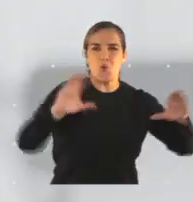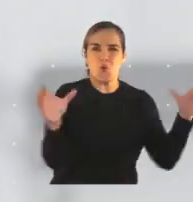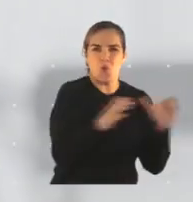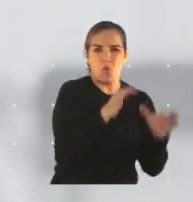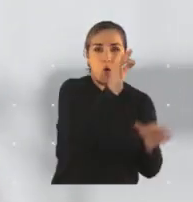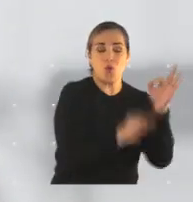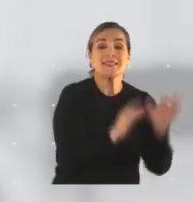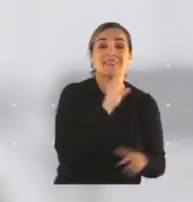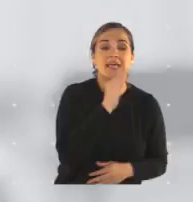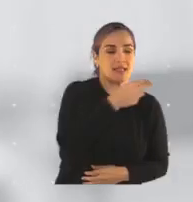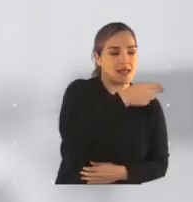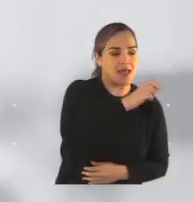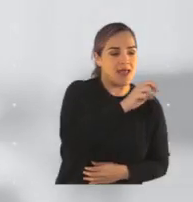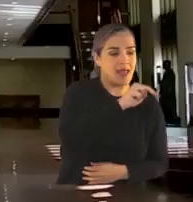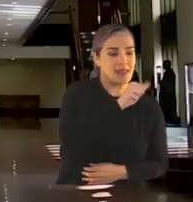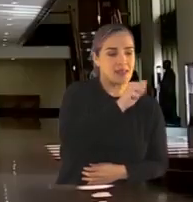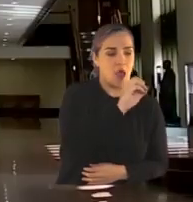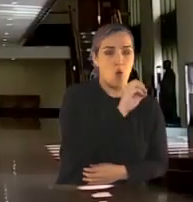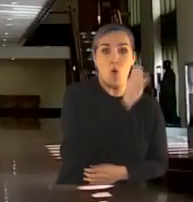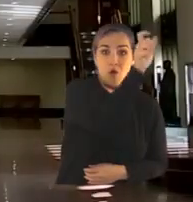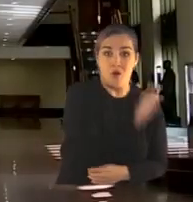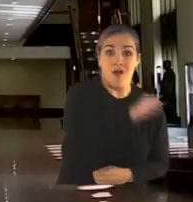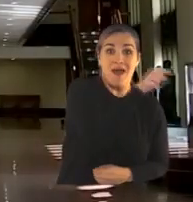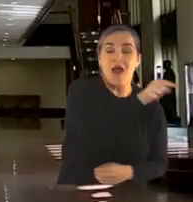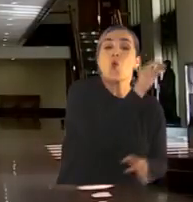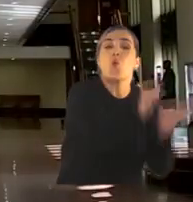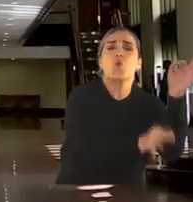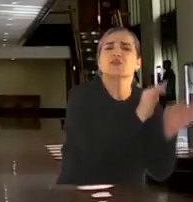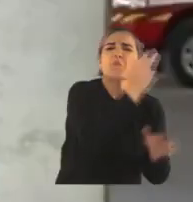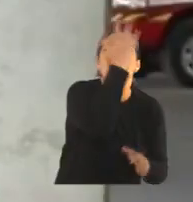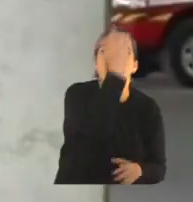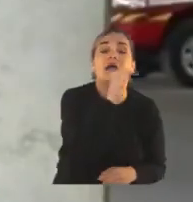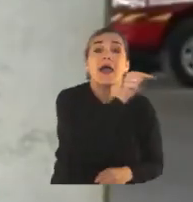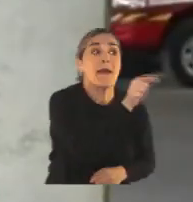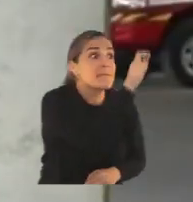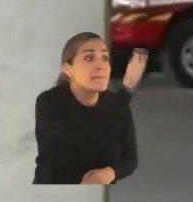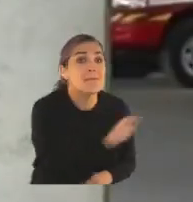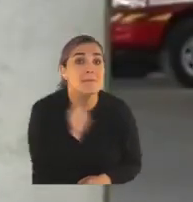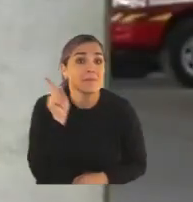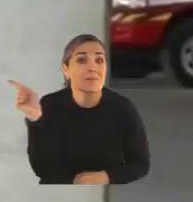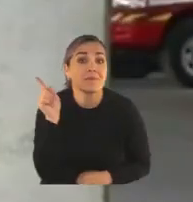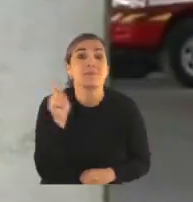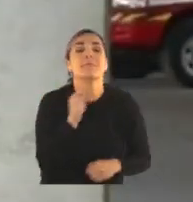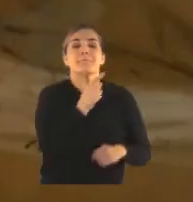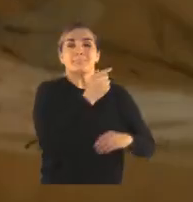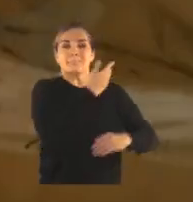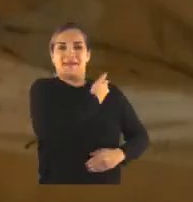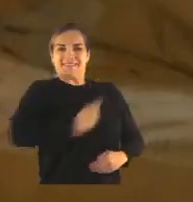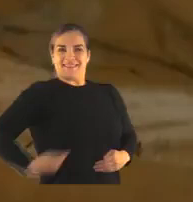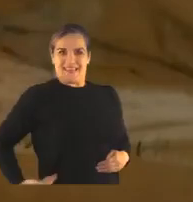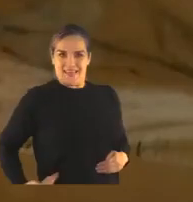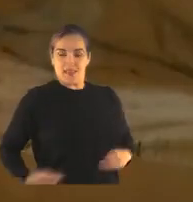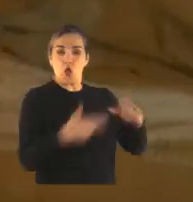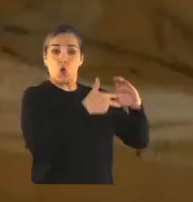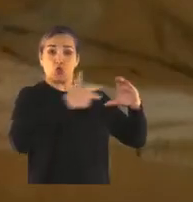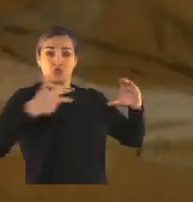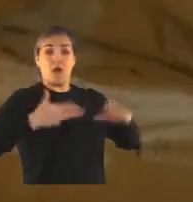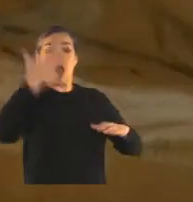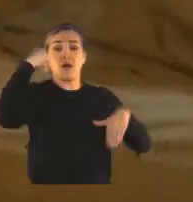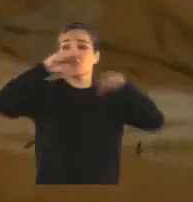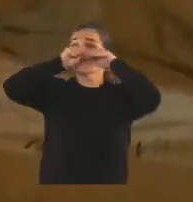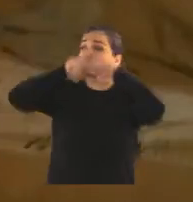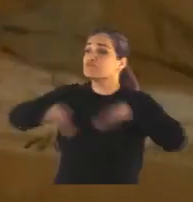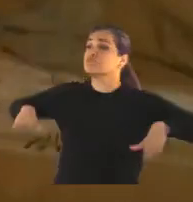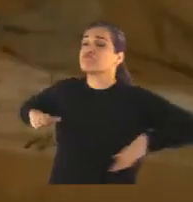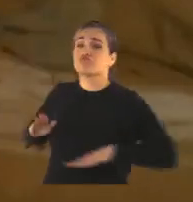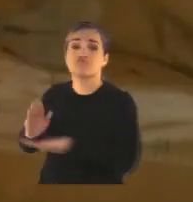sea apartado de la decisión del aborto. El principal argumento es que Henao, quien fue presidente de este alto tribunal, se habría referido públicamente en